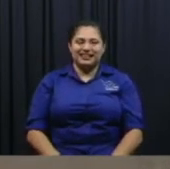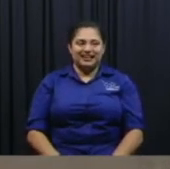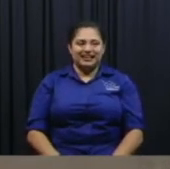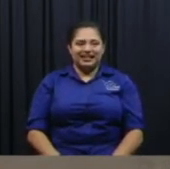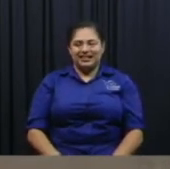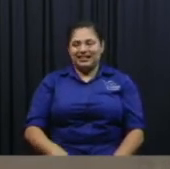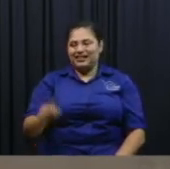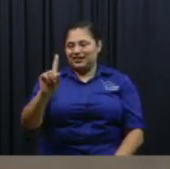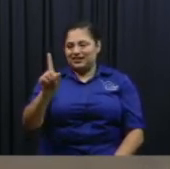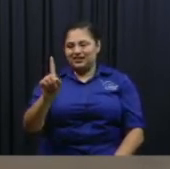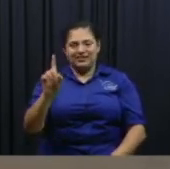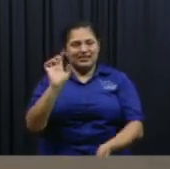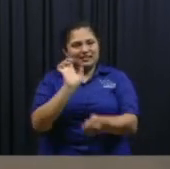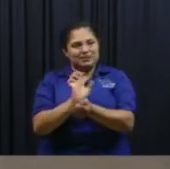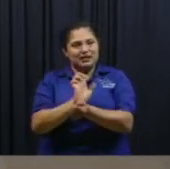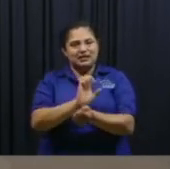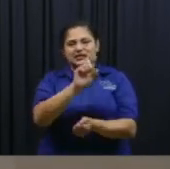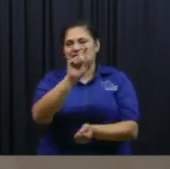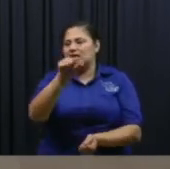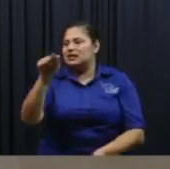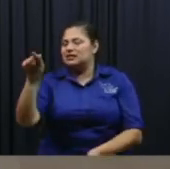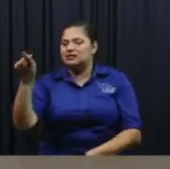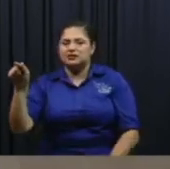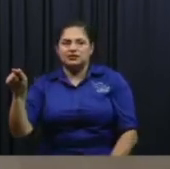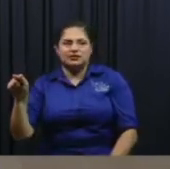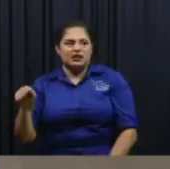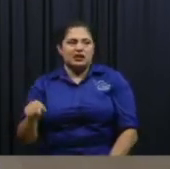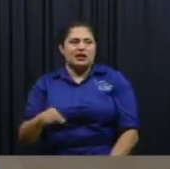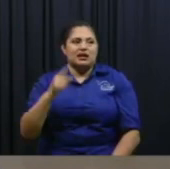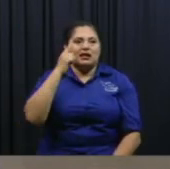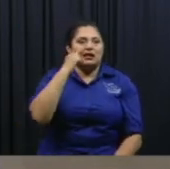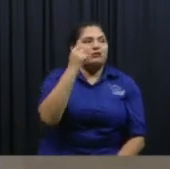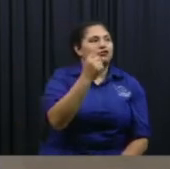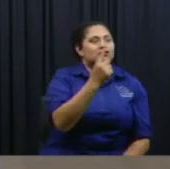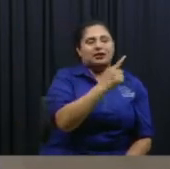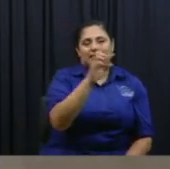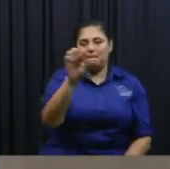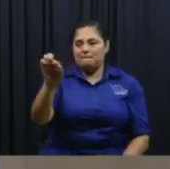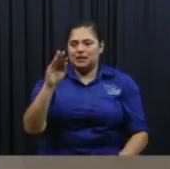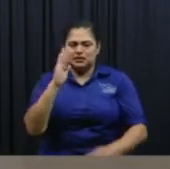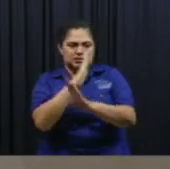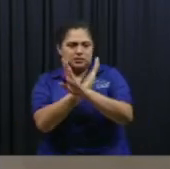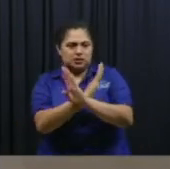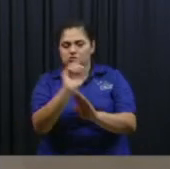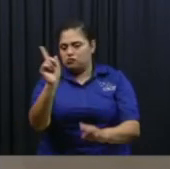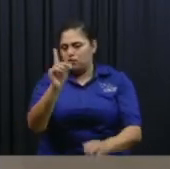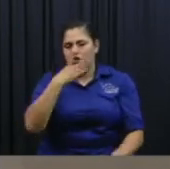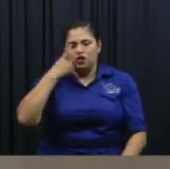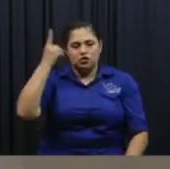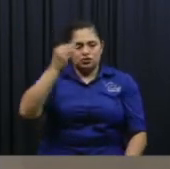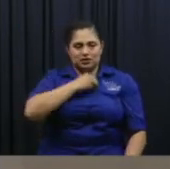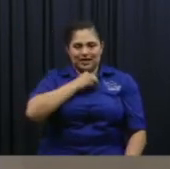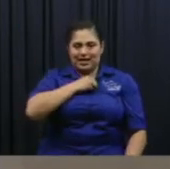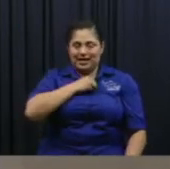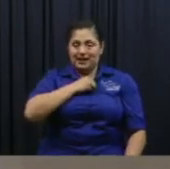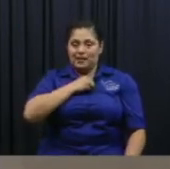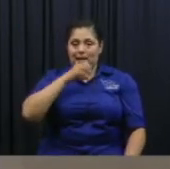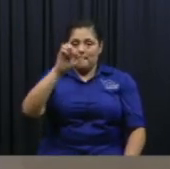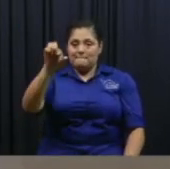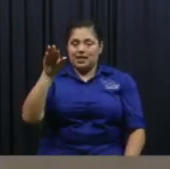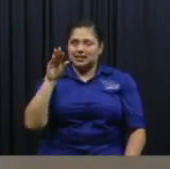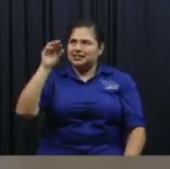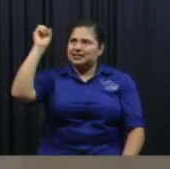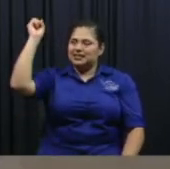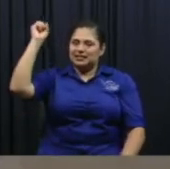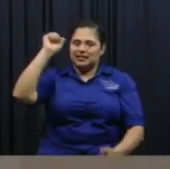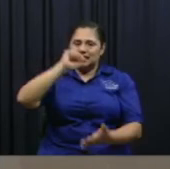ni esperes aquellos que andan buscando la paz Y con seguridad paz y seguridad no Dios quiere para nosotros paz y santidad paz